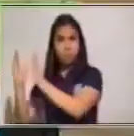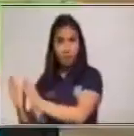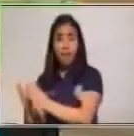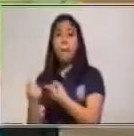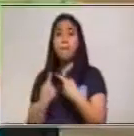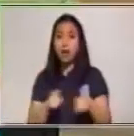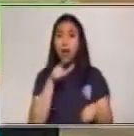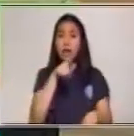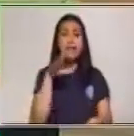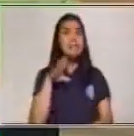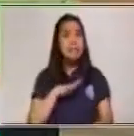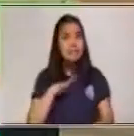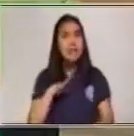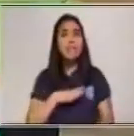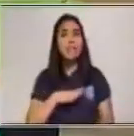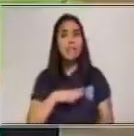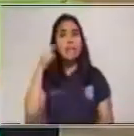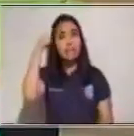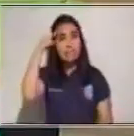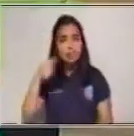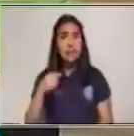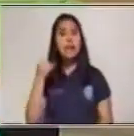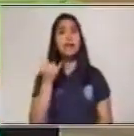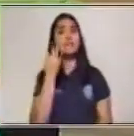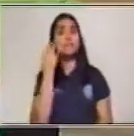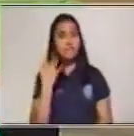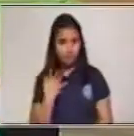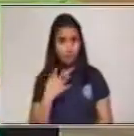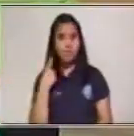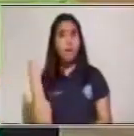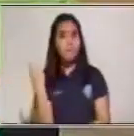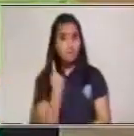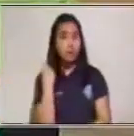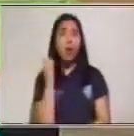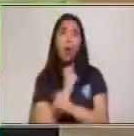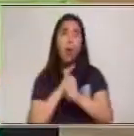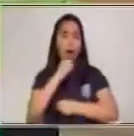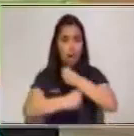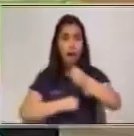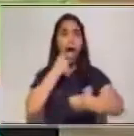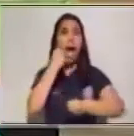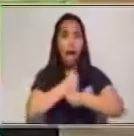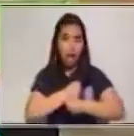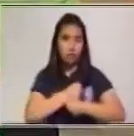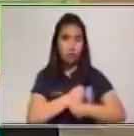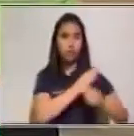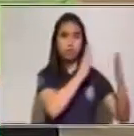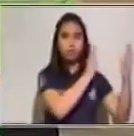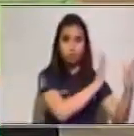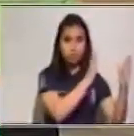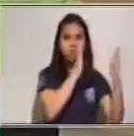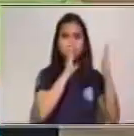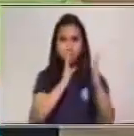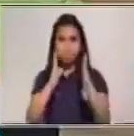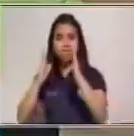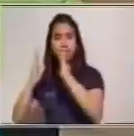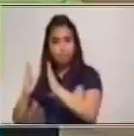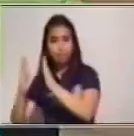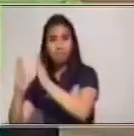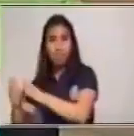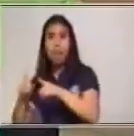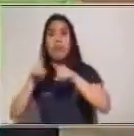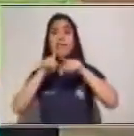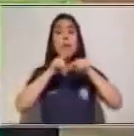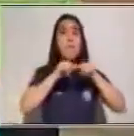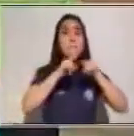colocas los años y las épocas y vas colocando los eventos o los sucesos conforme pasaron en el tiempo. Por eso